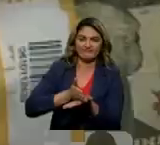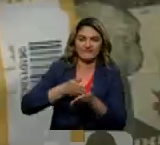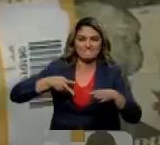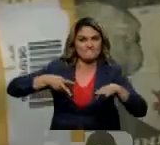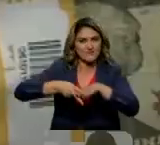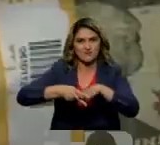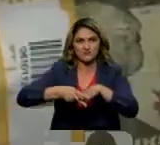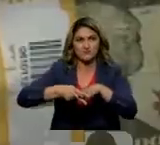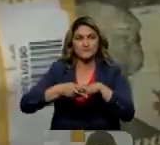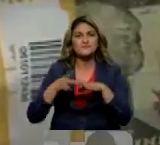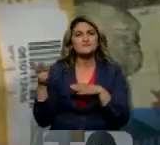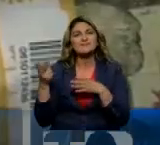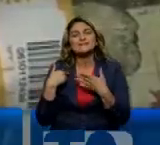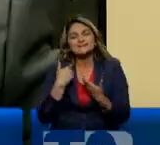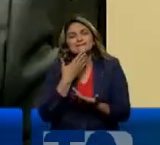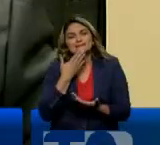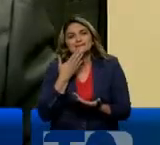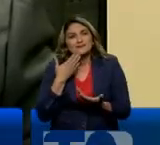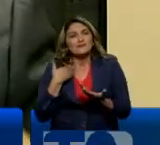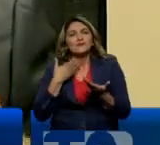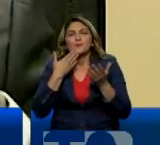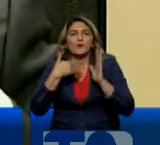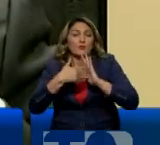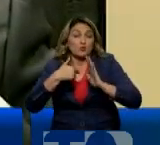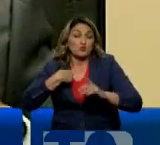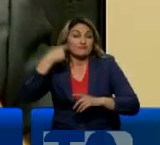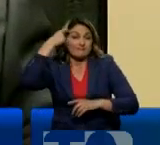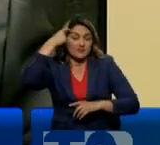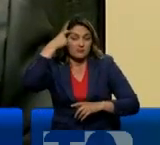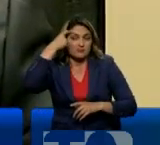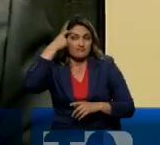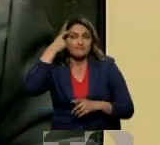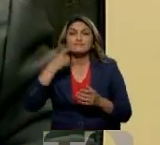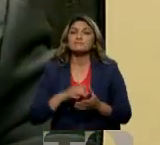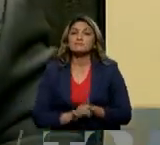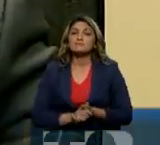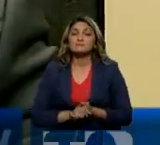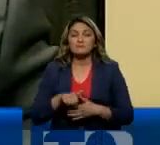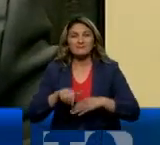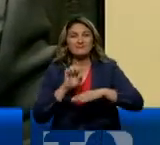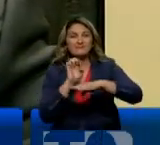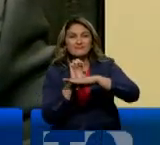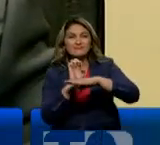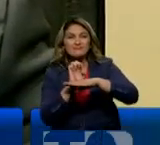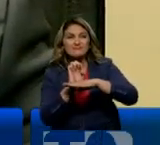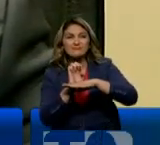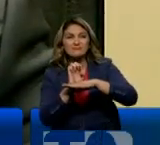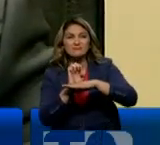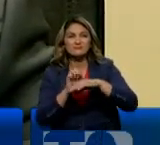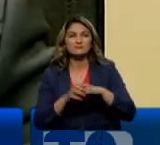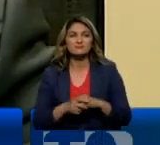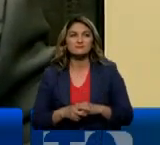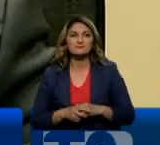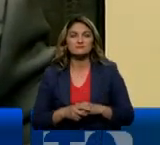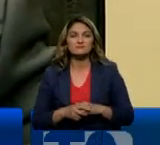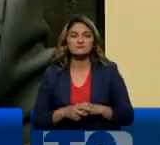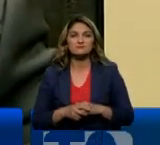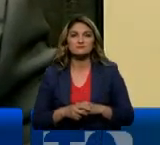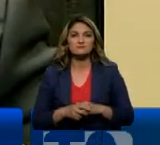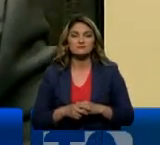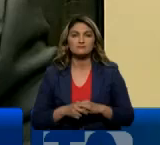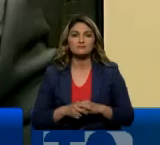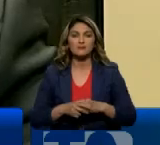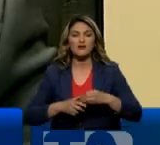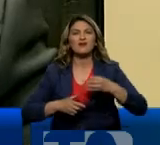hace temas que siguen pendientes. Por ejemplo, la aprobación de parte del la Corte